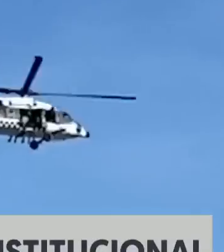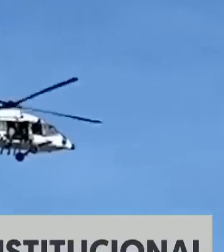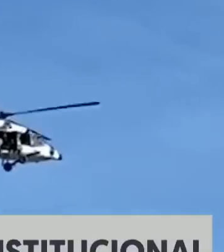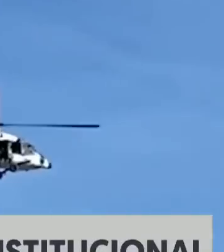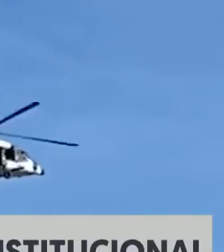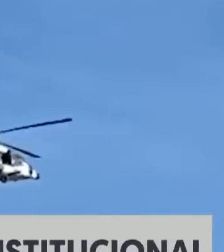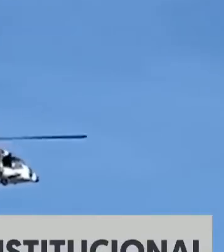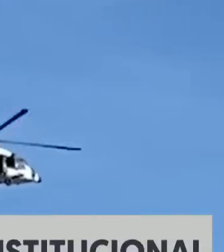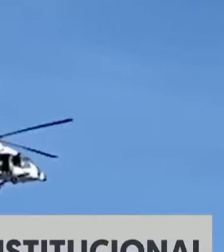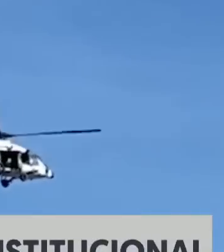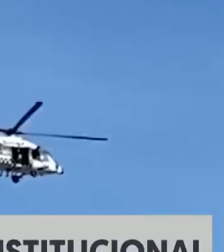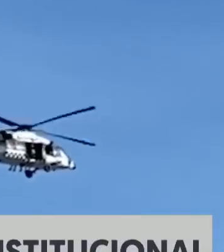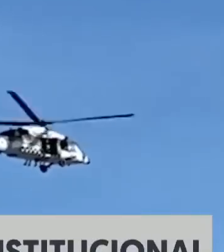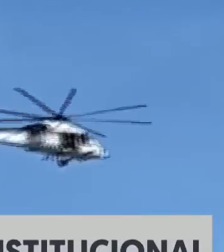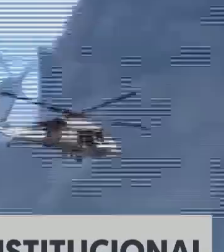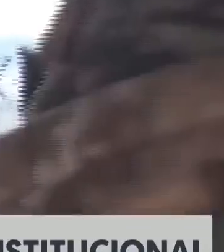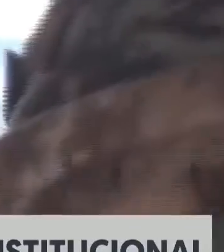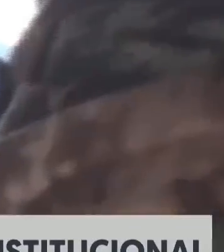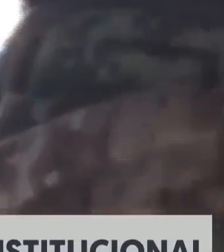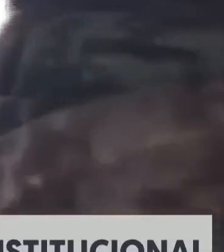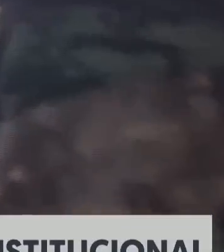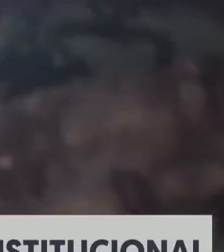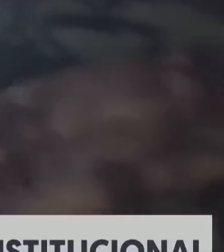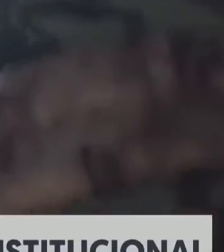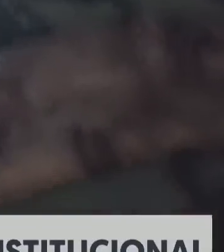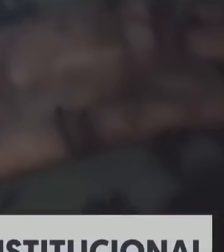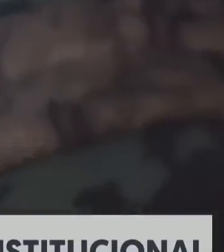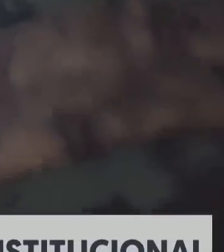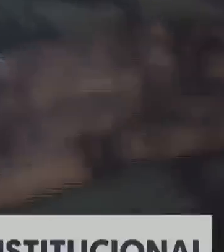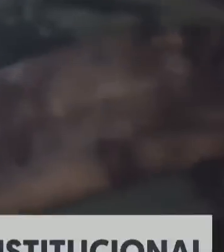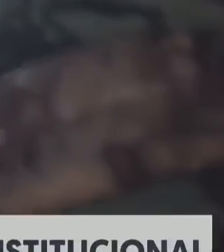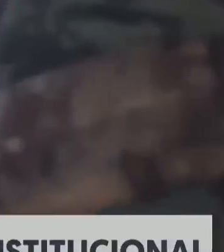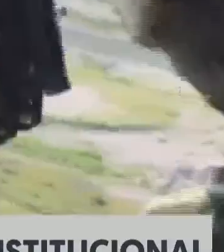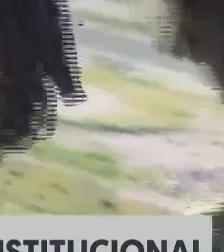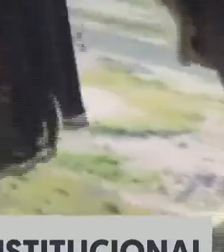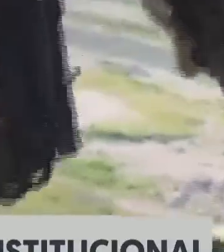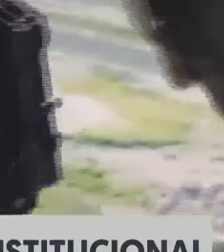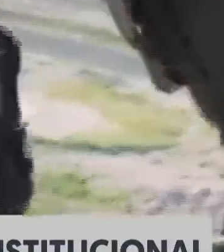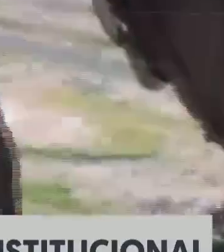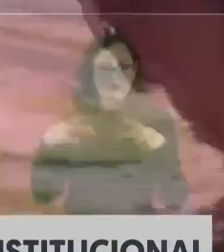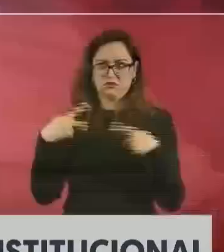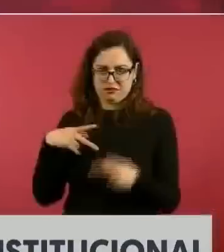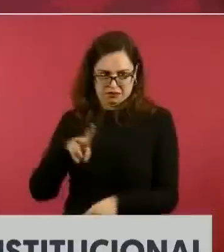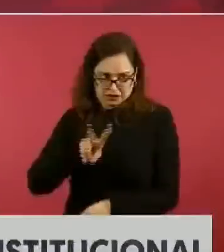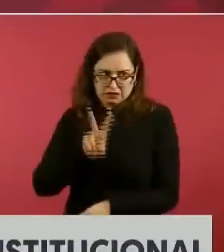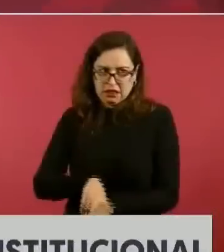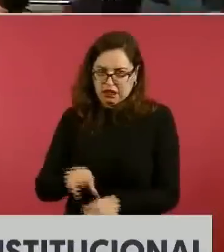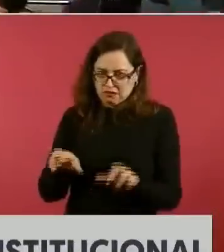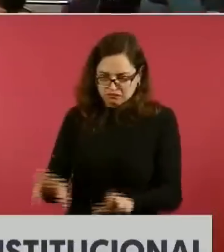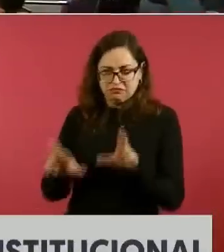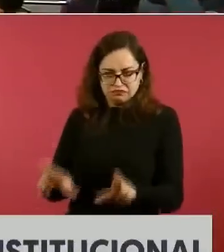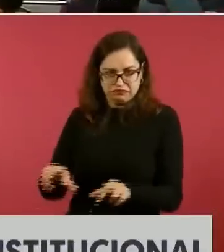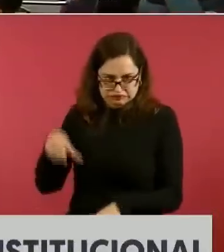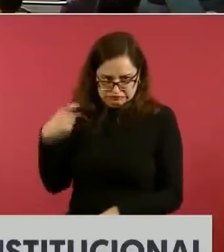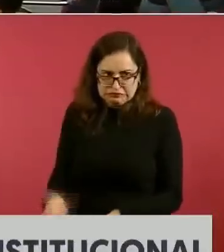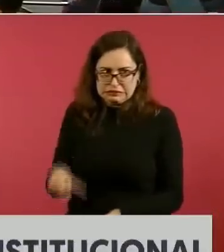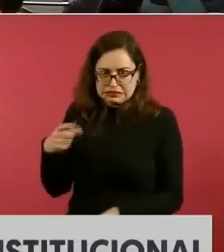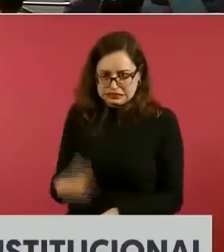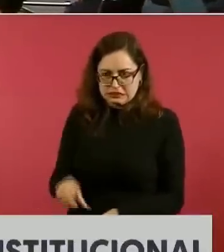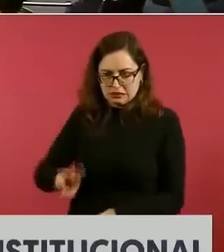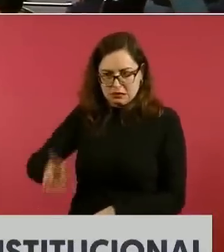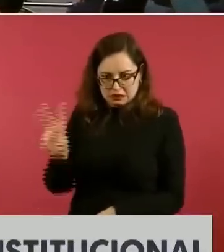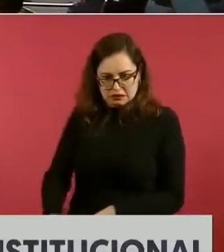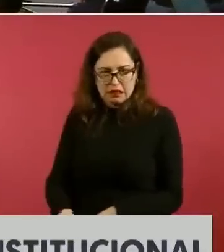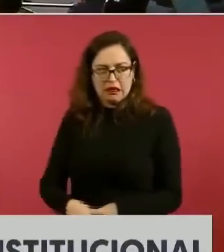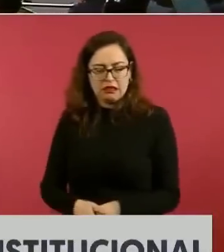presidente hoy lo que quiere es demostrar fuerza, no demostrar resultados. Y como lo dice bien el ministro, claramente es inconstitucional y el